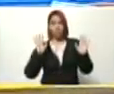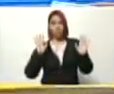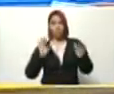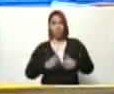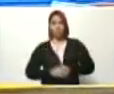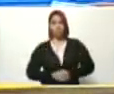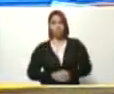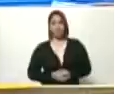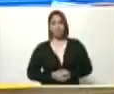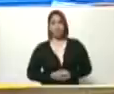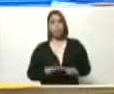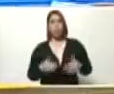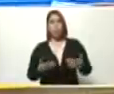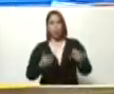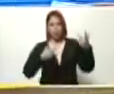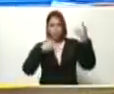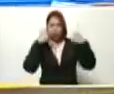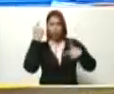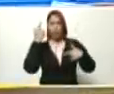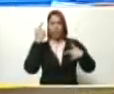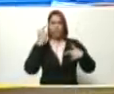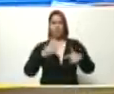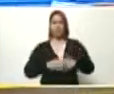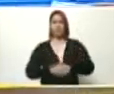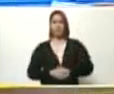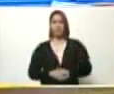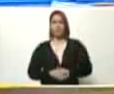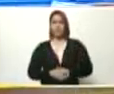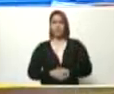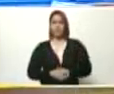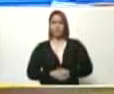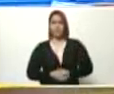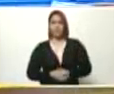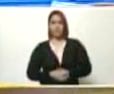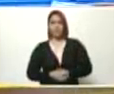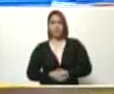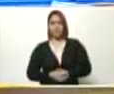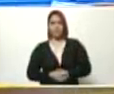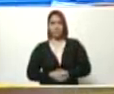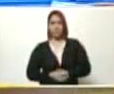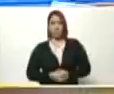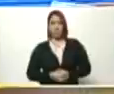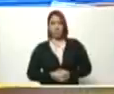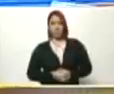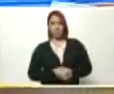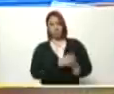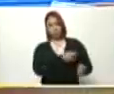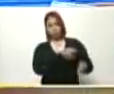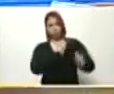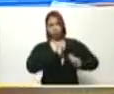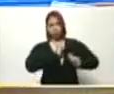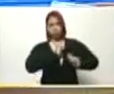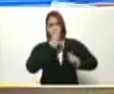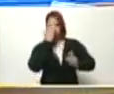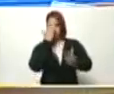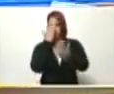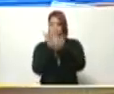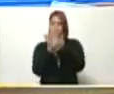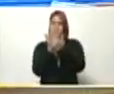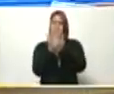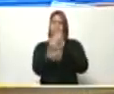desde que nuestro comandante en jefe, nuestro comandante supremo, Hugo Chávez, me dejó al frente de esta